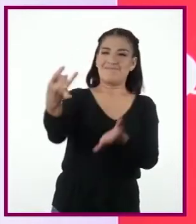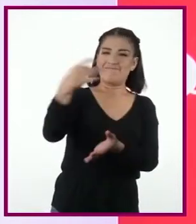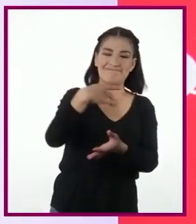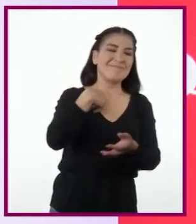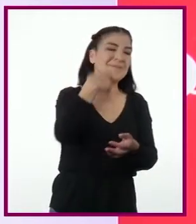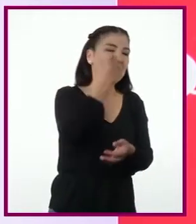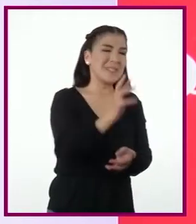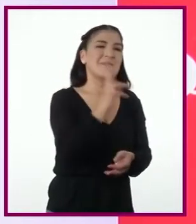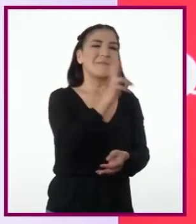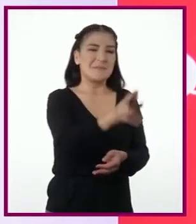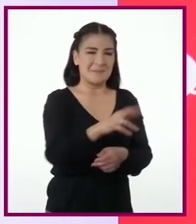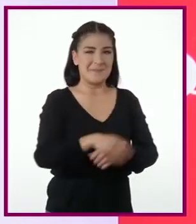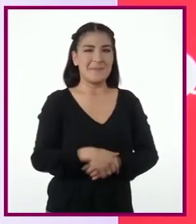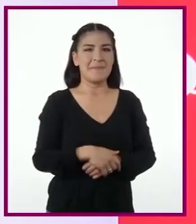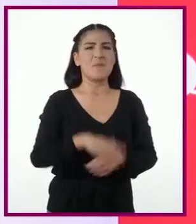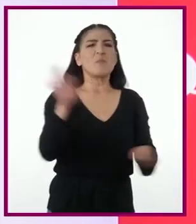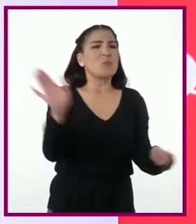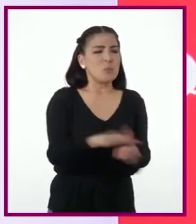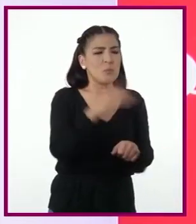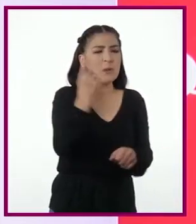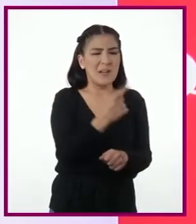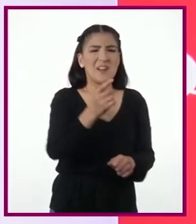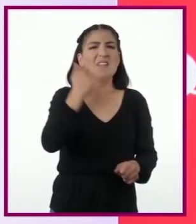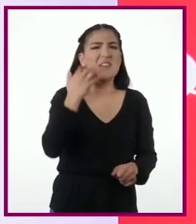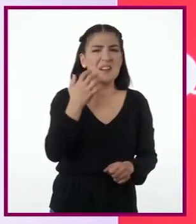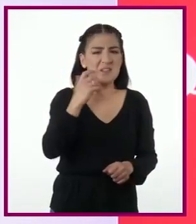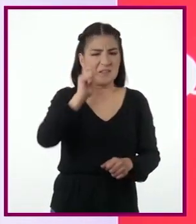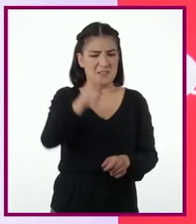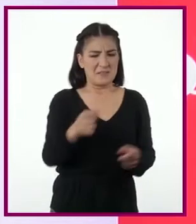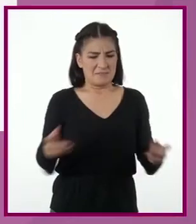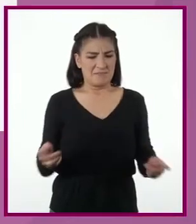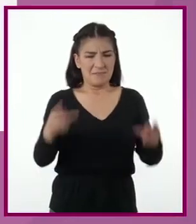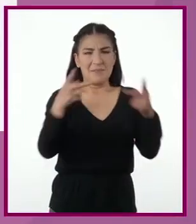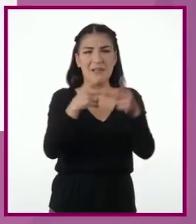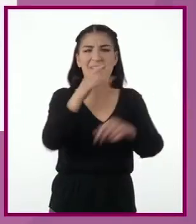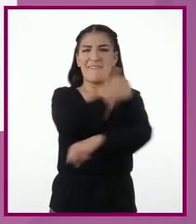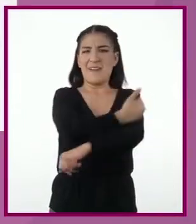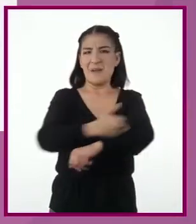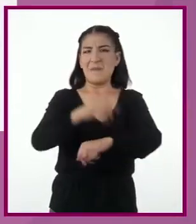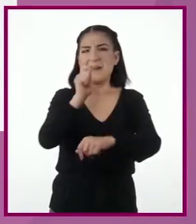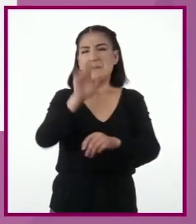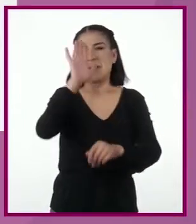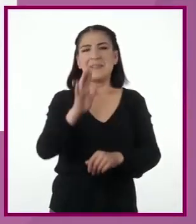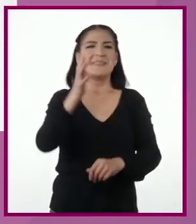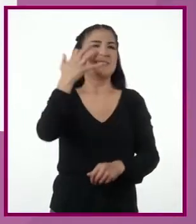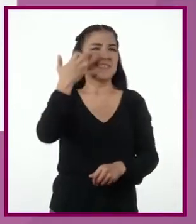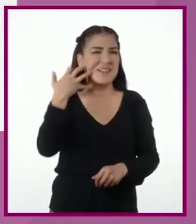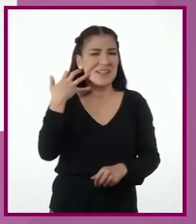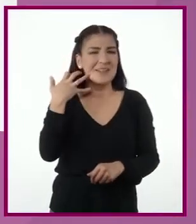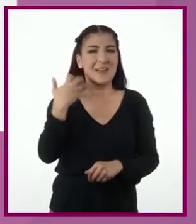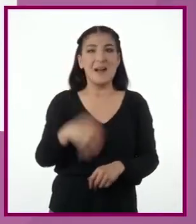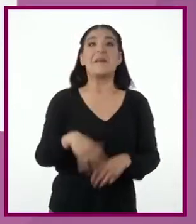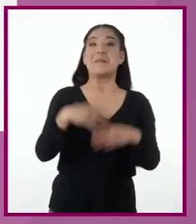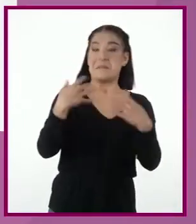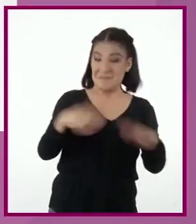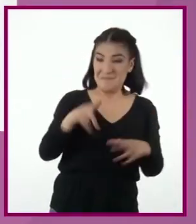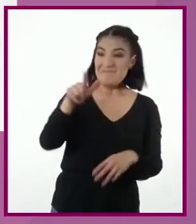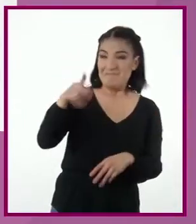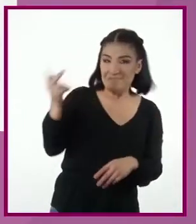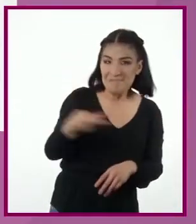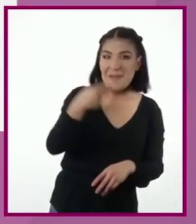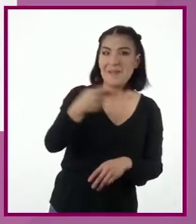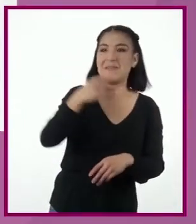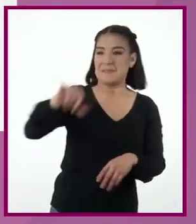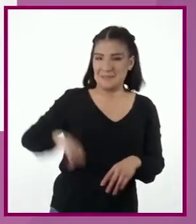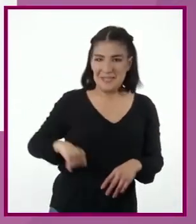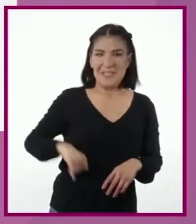dice: ¿por qué los gatos son familiares de los tigres? ¡Ja! ¡Qué pregunta tan interesante! Aunque se